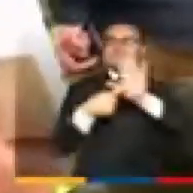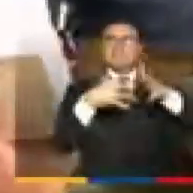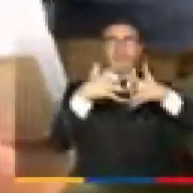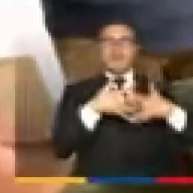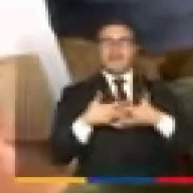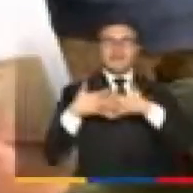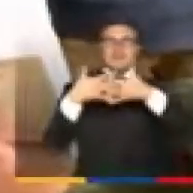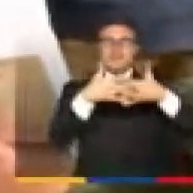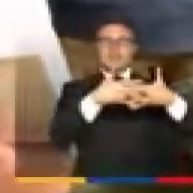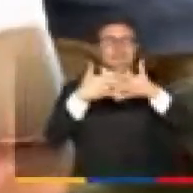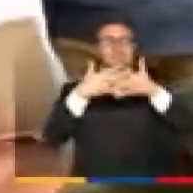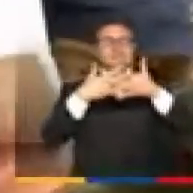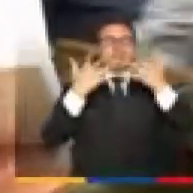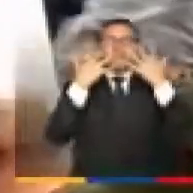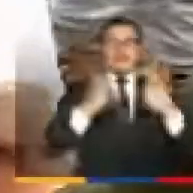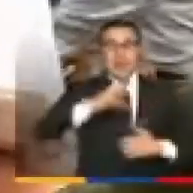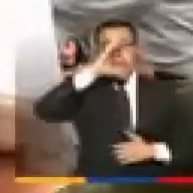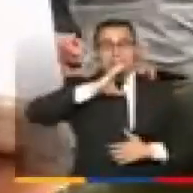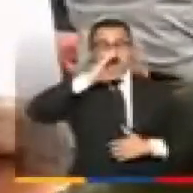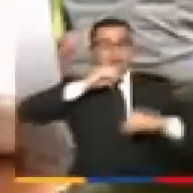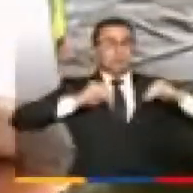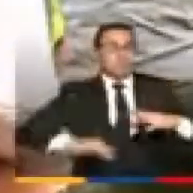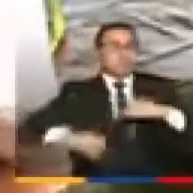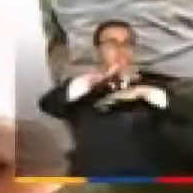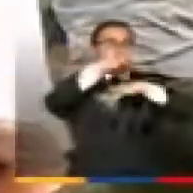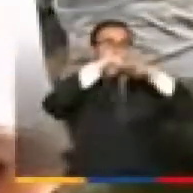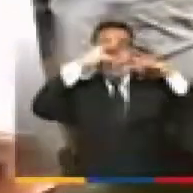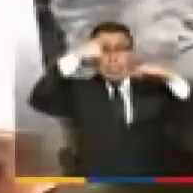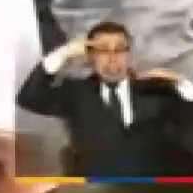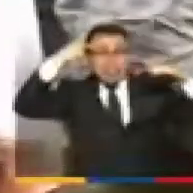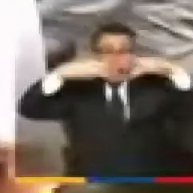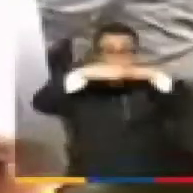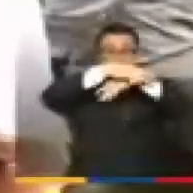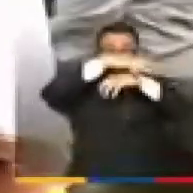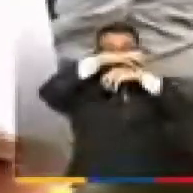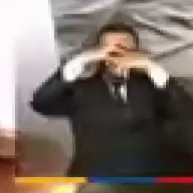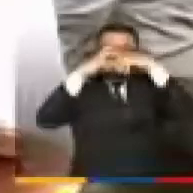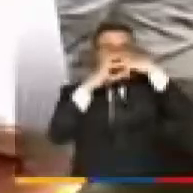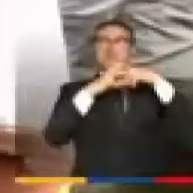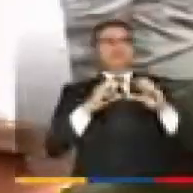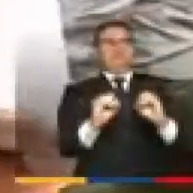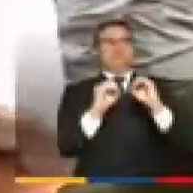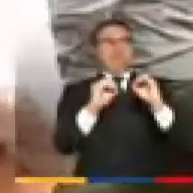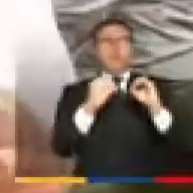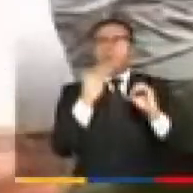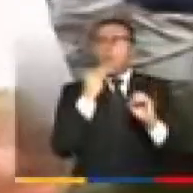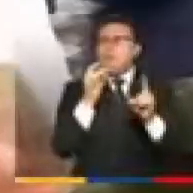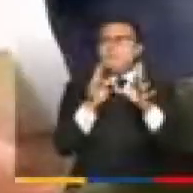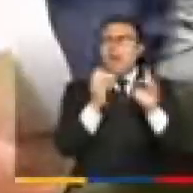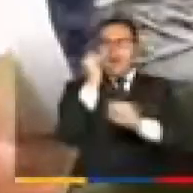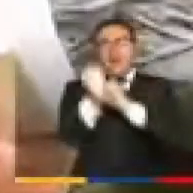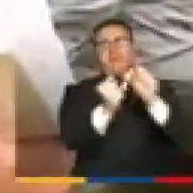una senda de neutralidad de carbono para el 2050. En